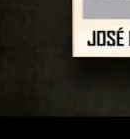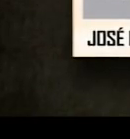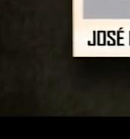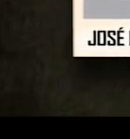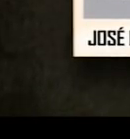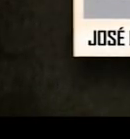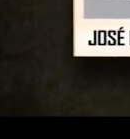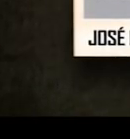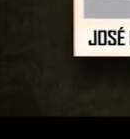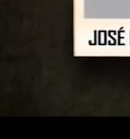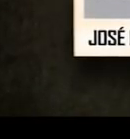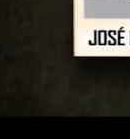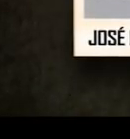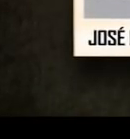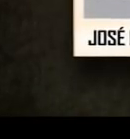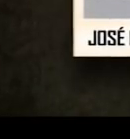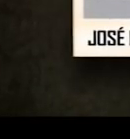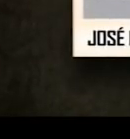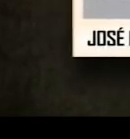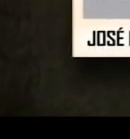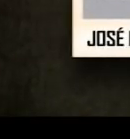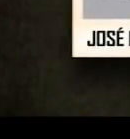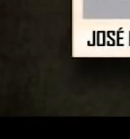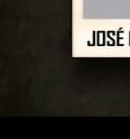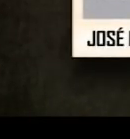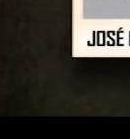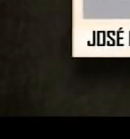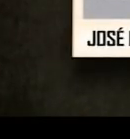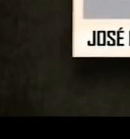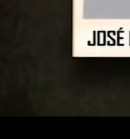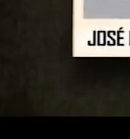1-800-3354-86. Recompensa hasta $200,000.